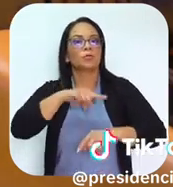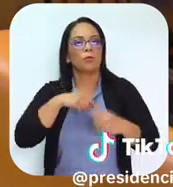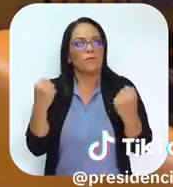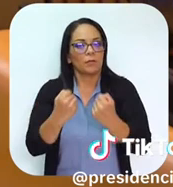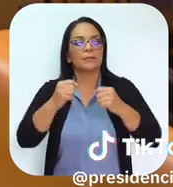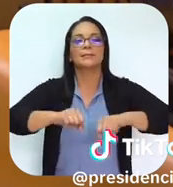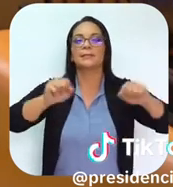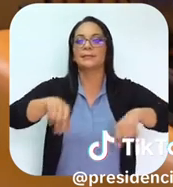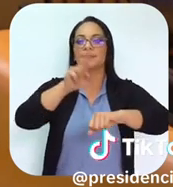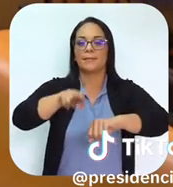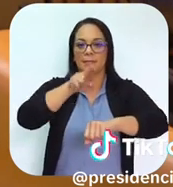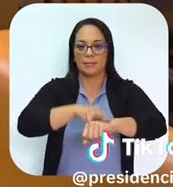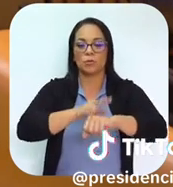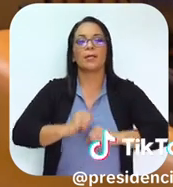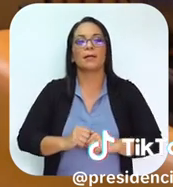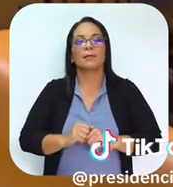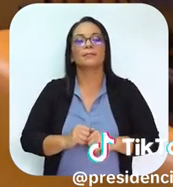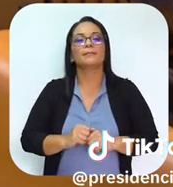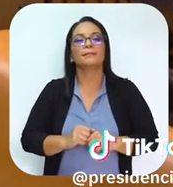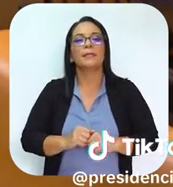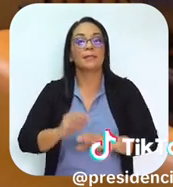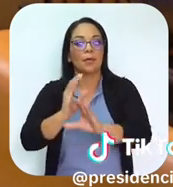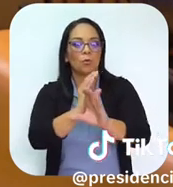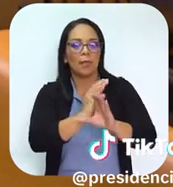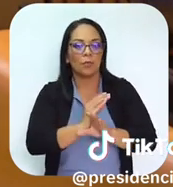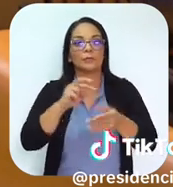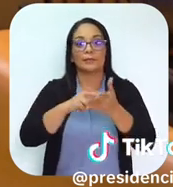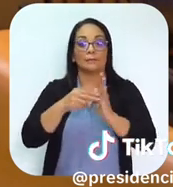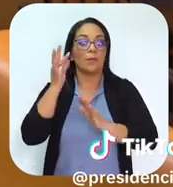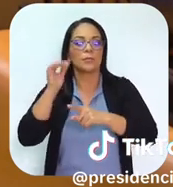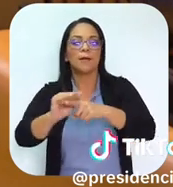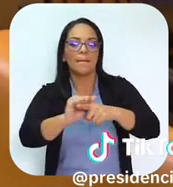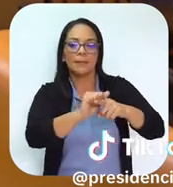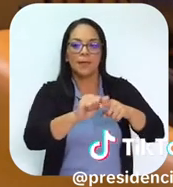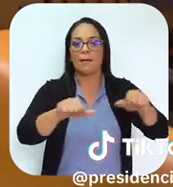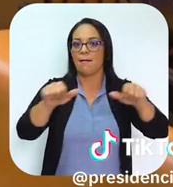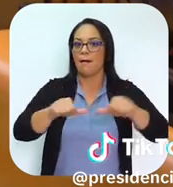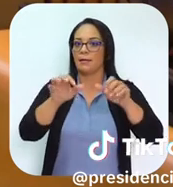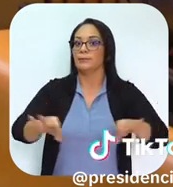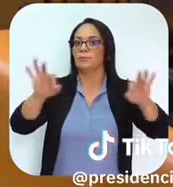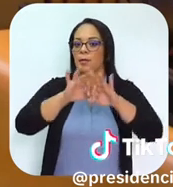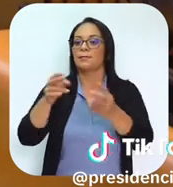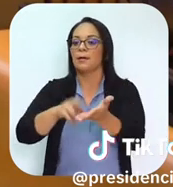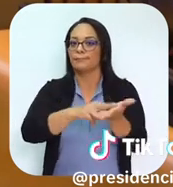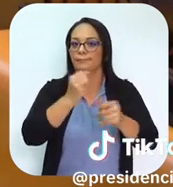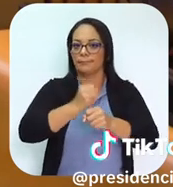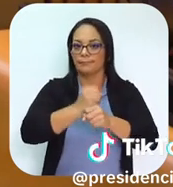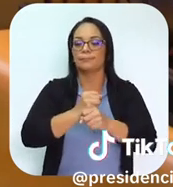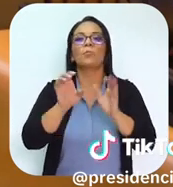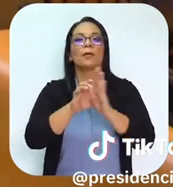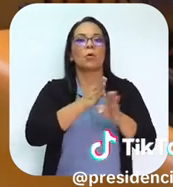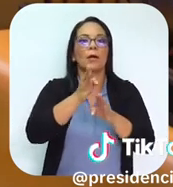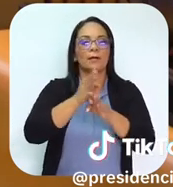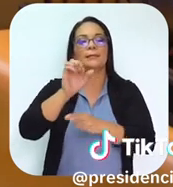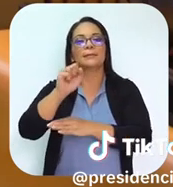tercer lugar hemos fortalecido El Sistema Nacional de cuidados que capacita a las mujeres en áreas de alta demanda laboral